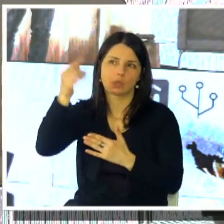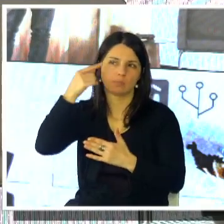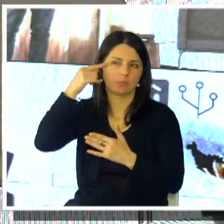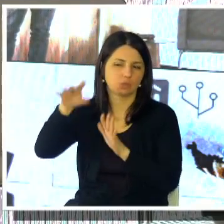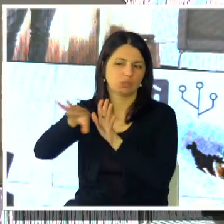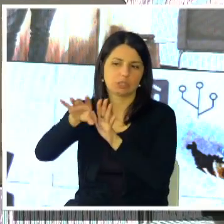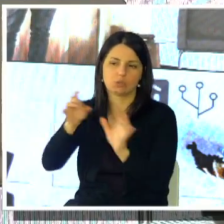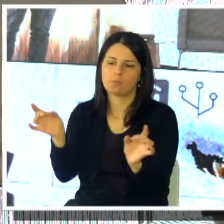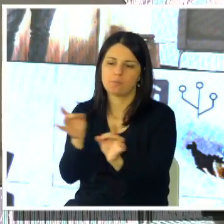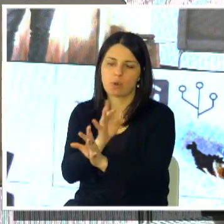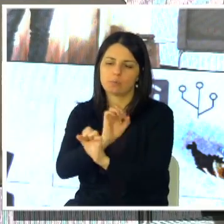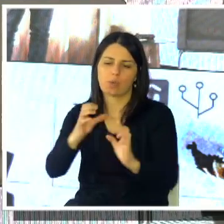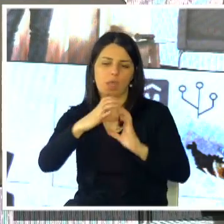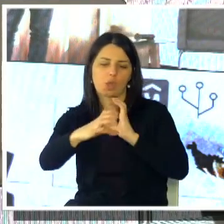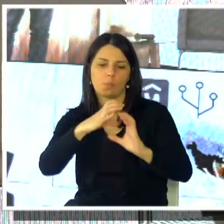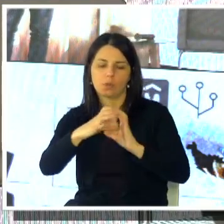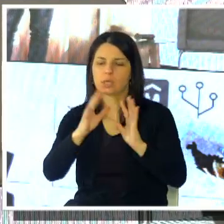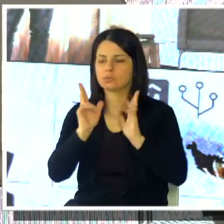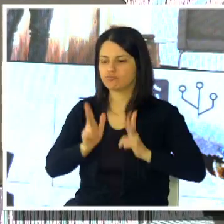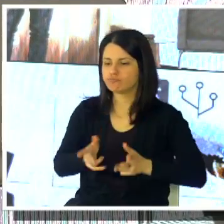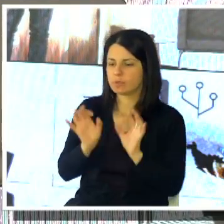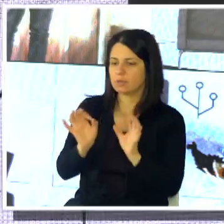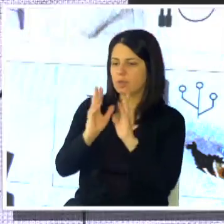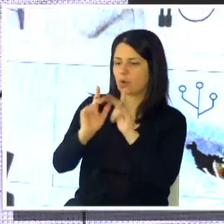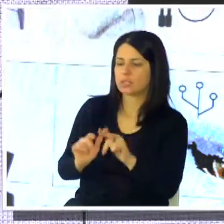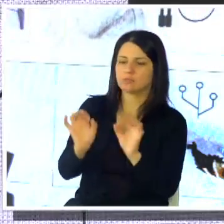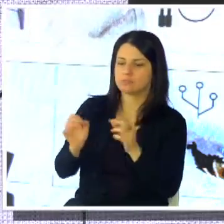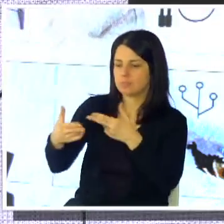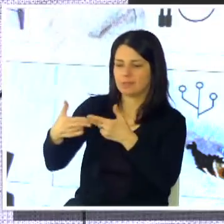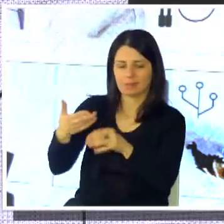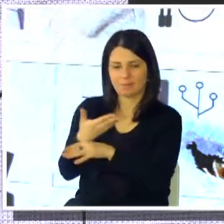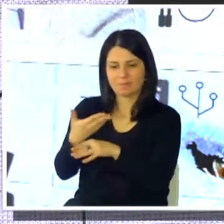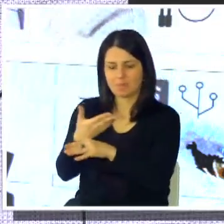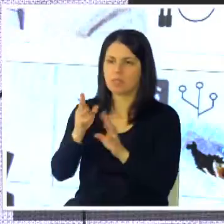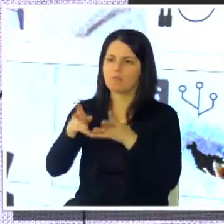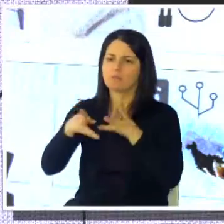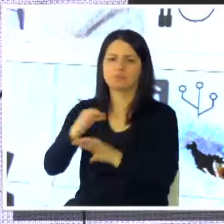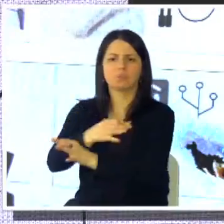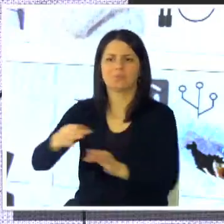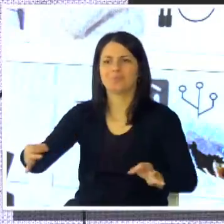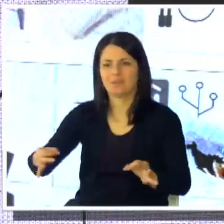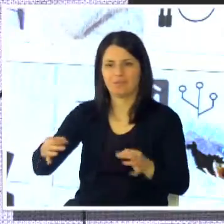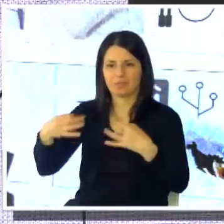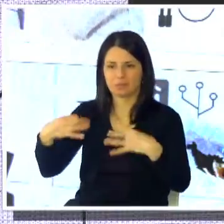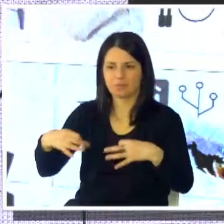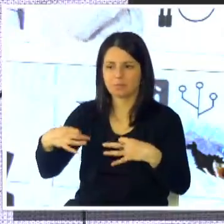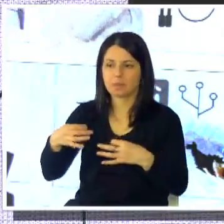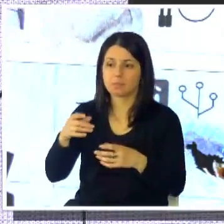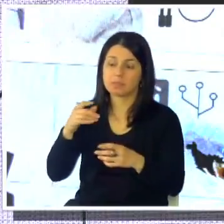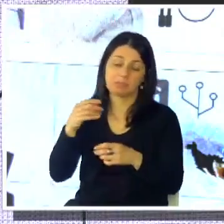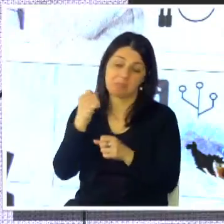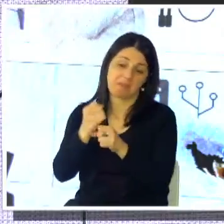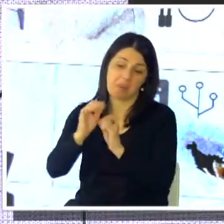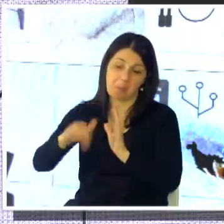todos preparados para comunicarse con los protocolos estándares de las plataformas y todo funcione perfectamente bien y sin mucho